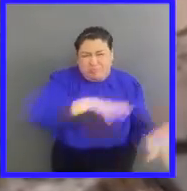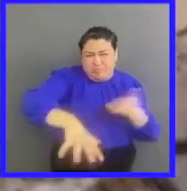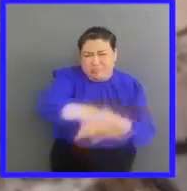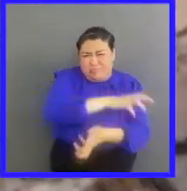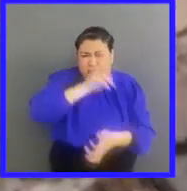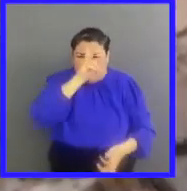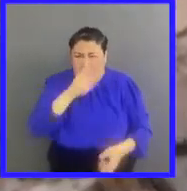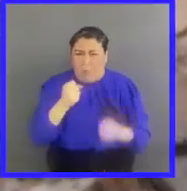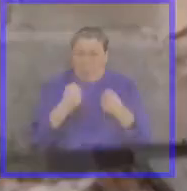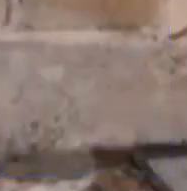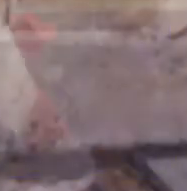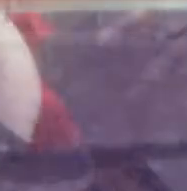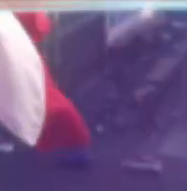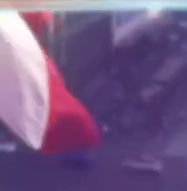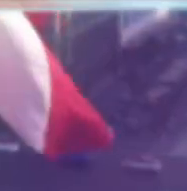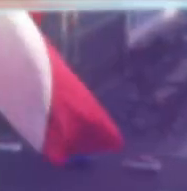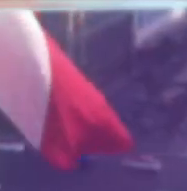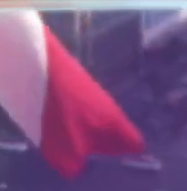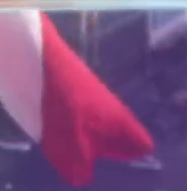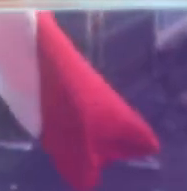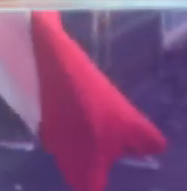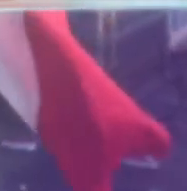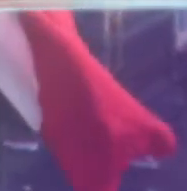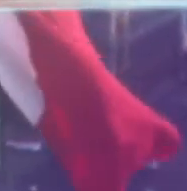Albarrán Rodríguez.